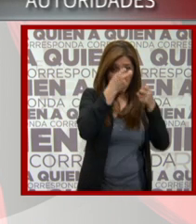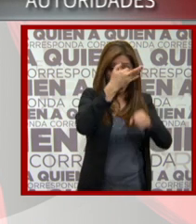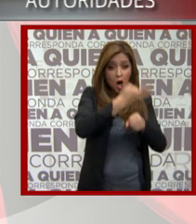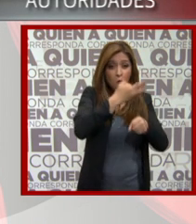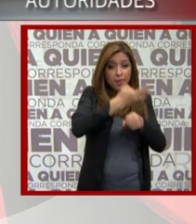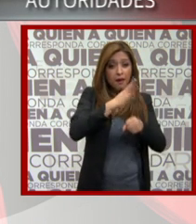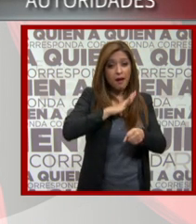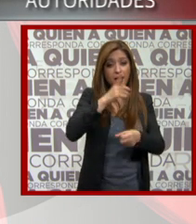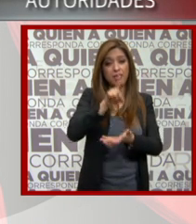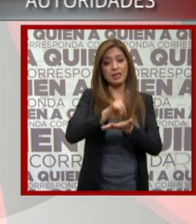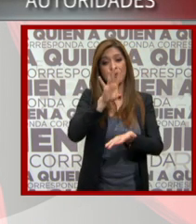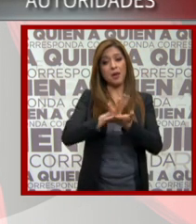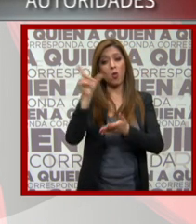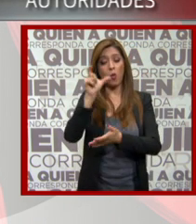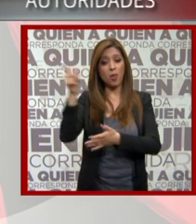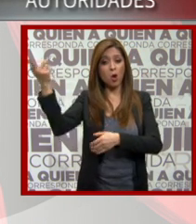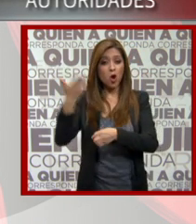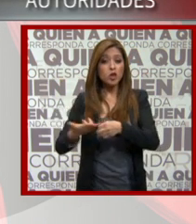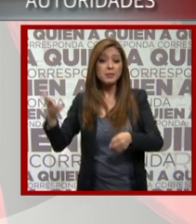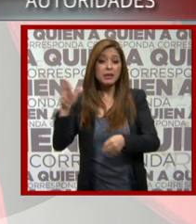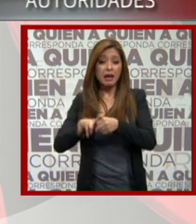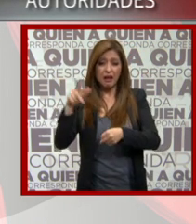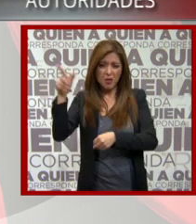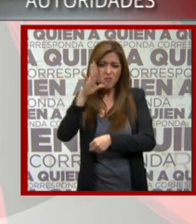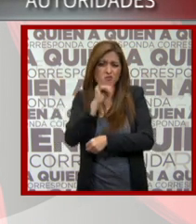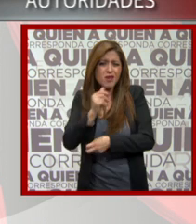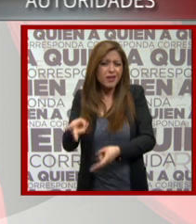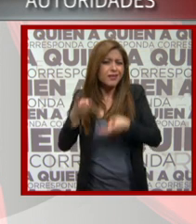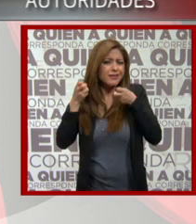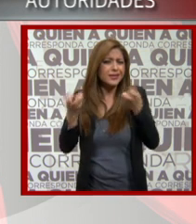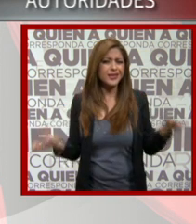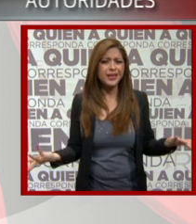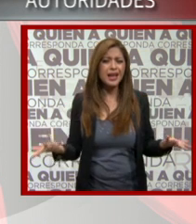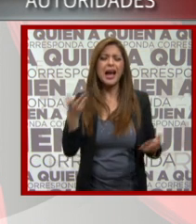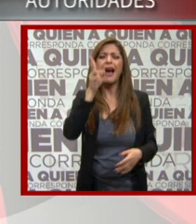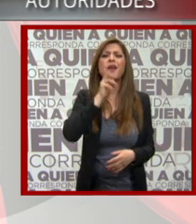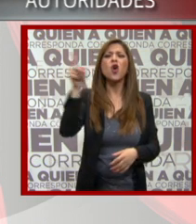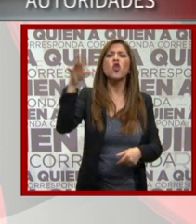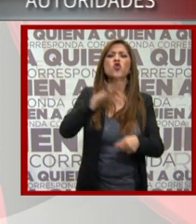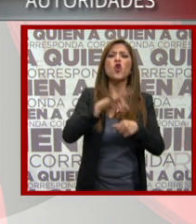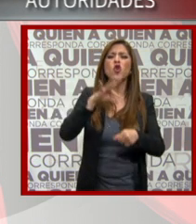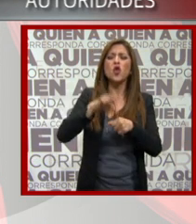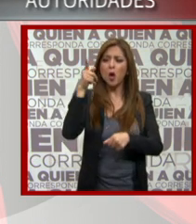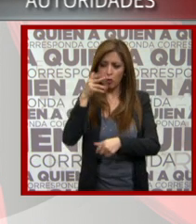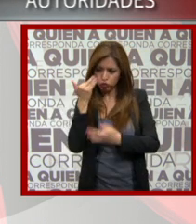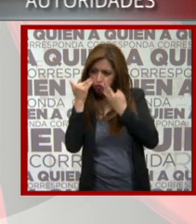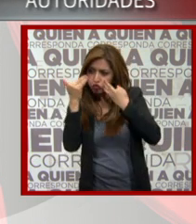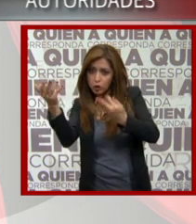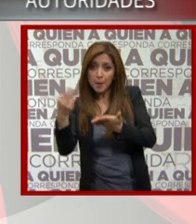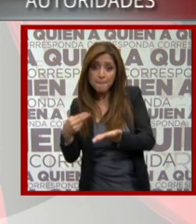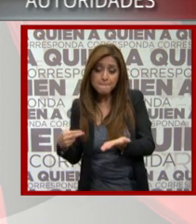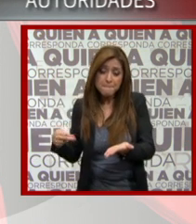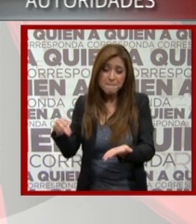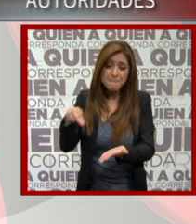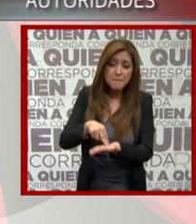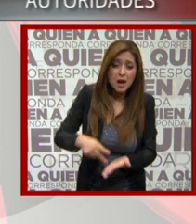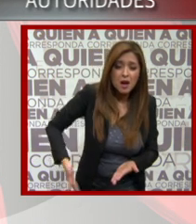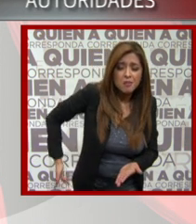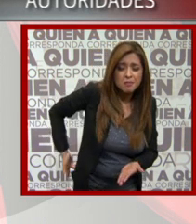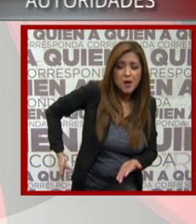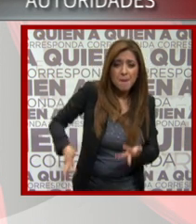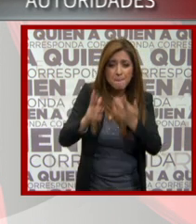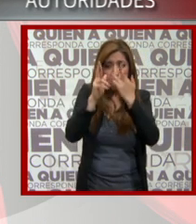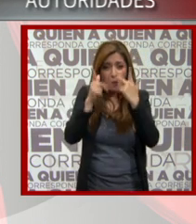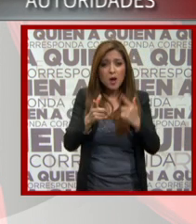en el momento que está hospitalizado y hace el atraco. A ver, ¿qué médico lo vio levantarse con la fractura de pelvis, con